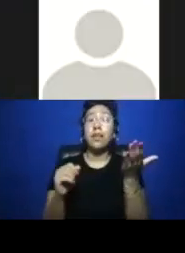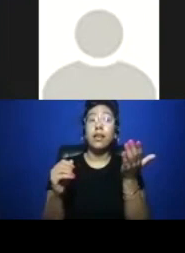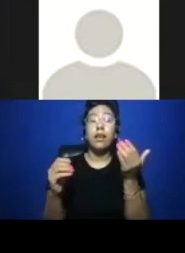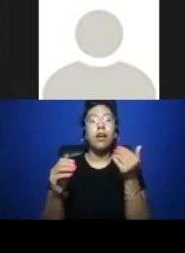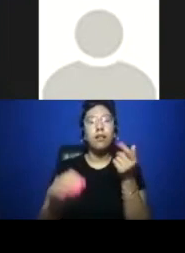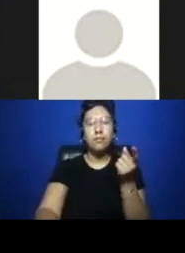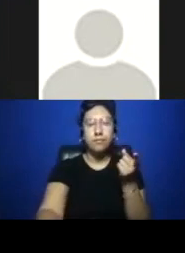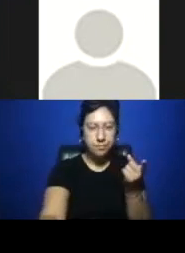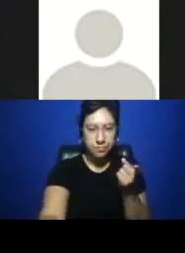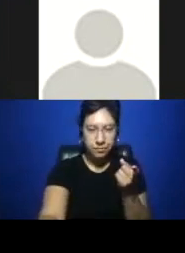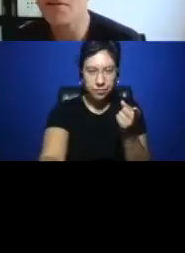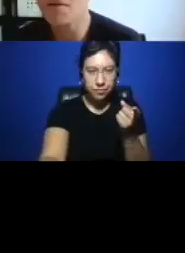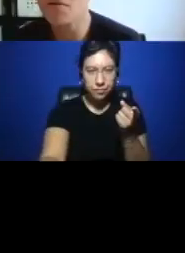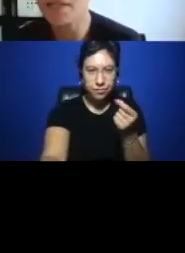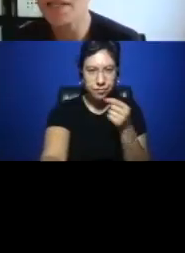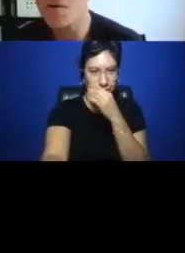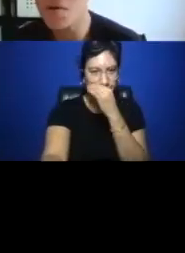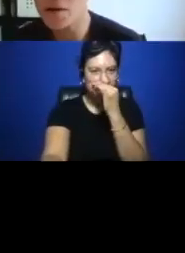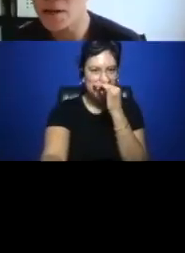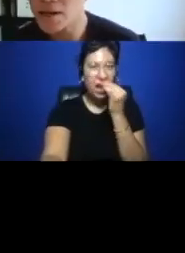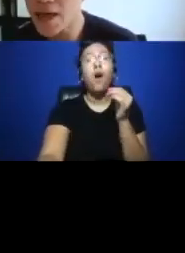La gente de apoyo.